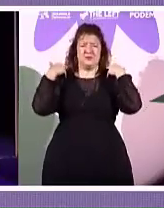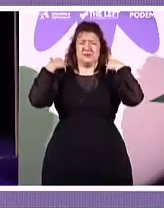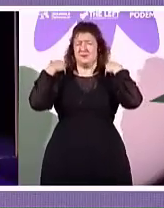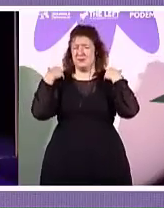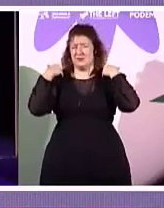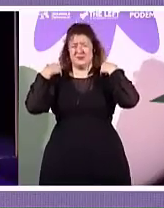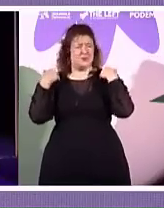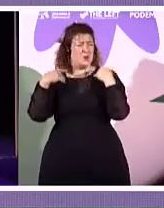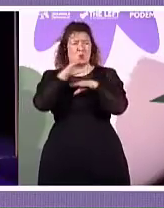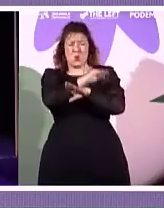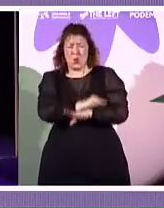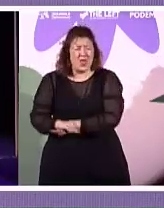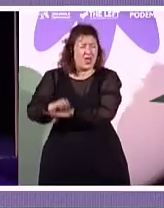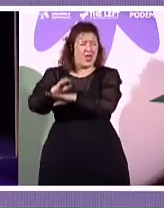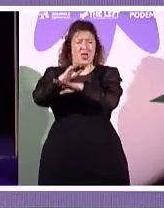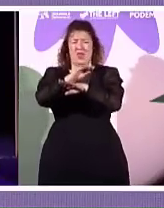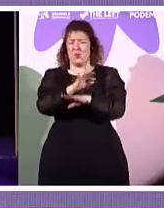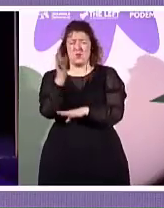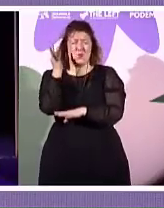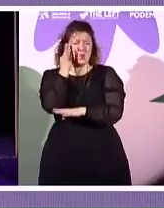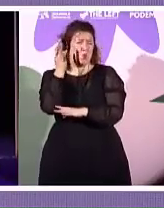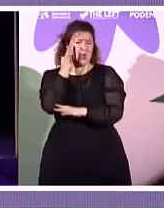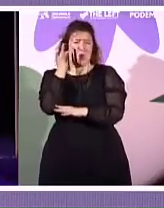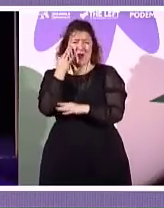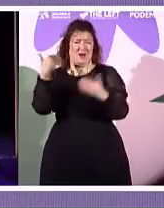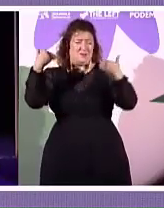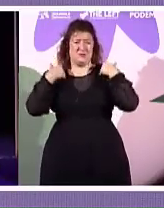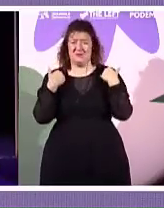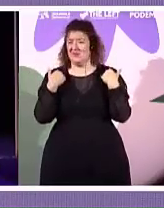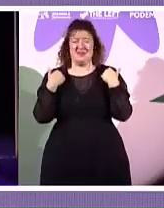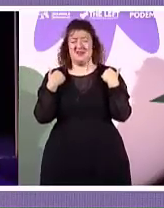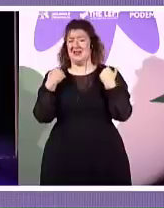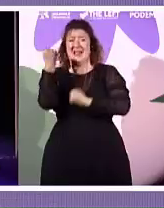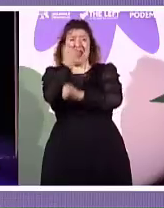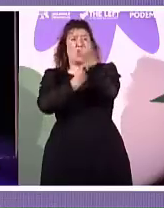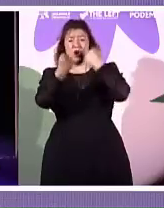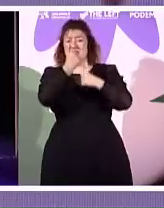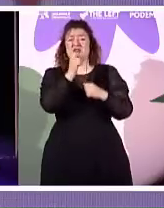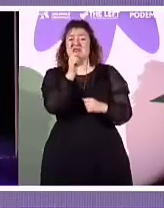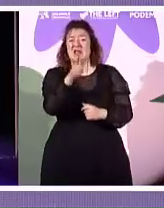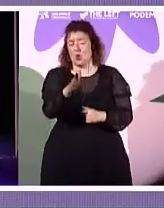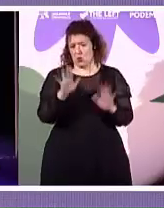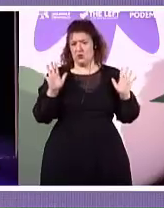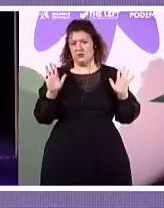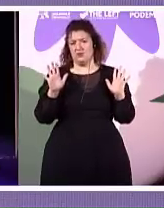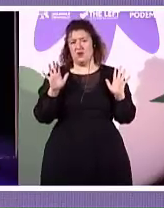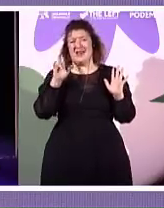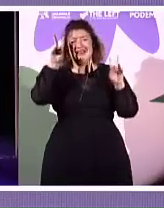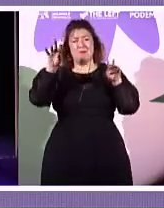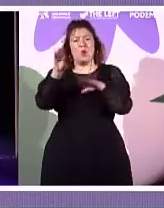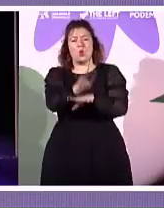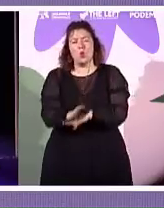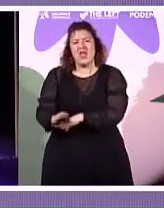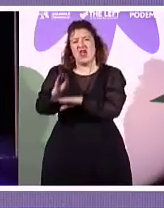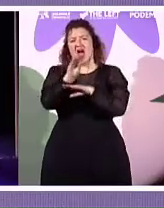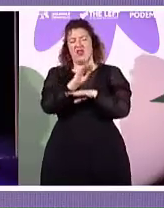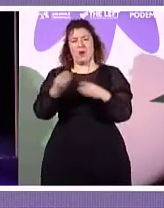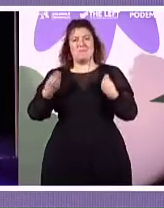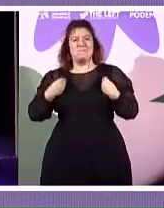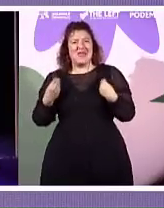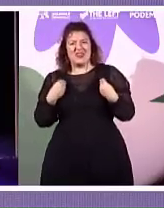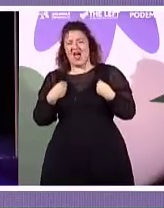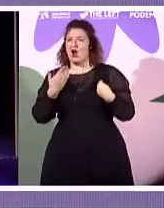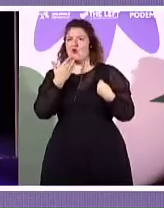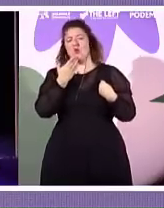las tareas de cuidados y ningún sistema económico del mundo reconoce todavía los cuidados el sostén de la vida